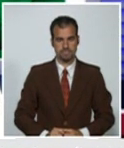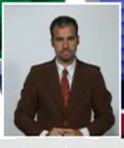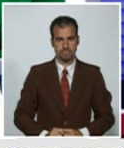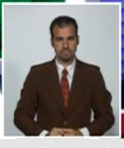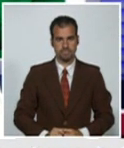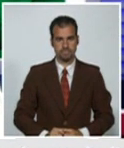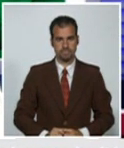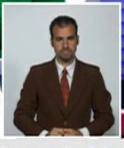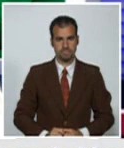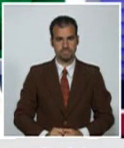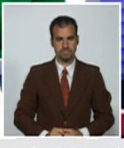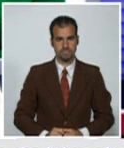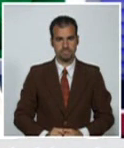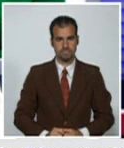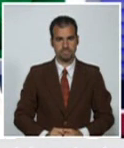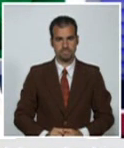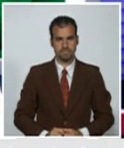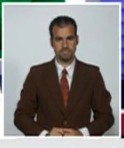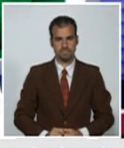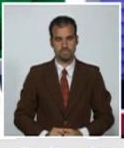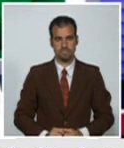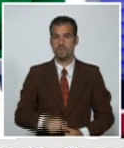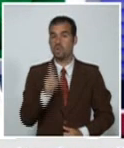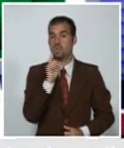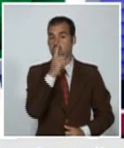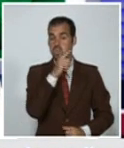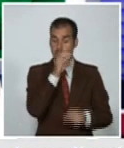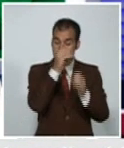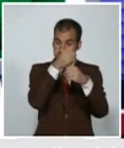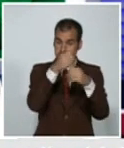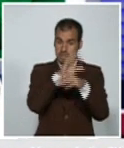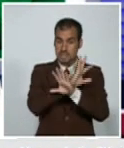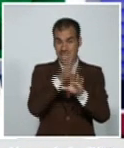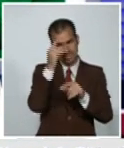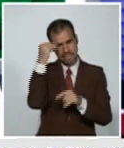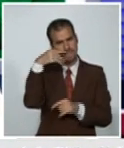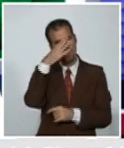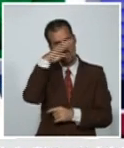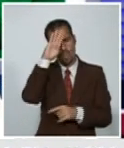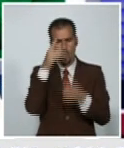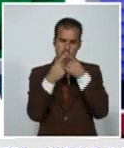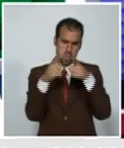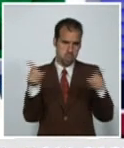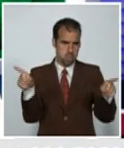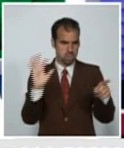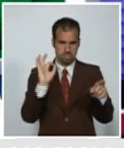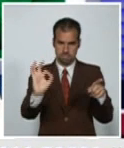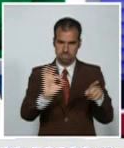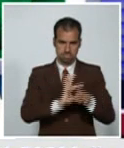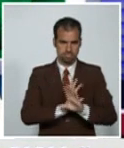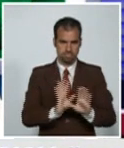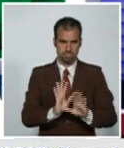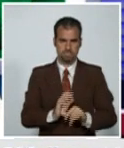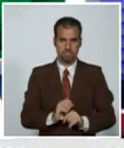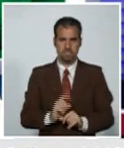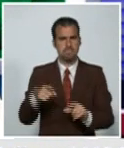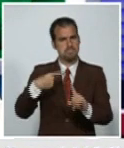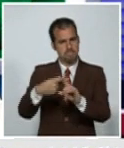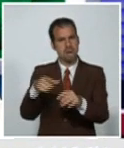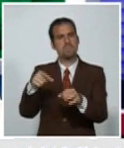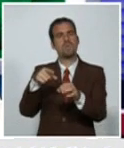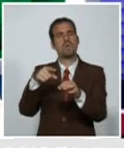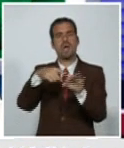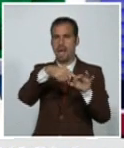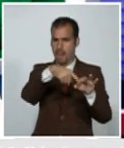muestras se corresponden con todos los territorios del país, o sea, de toda la provincia y el municipio especial Isla